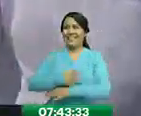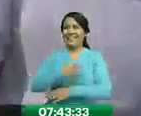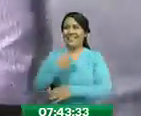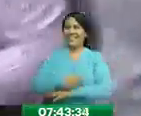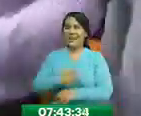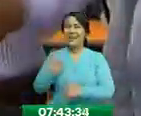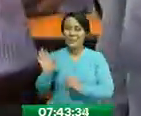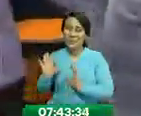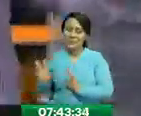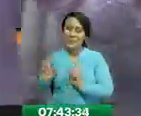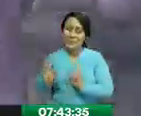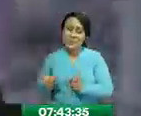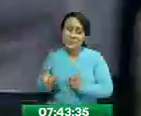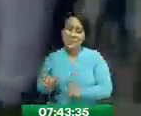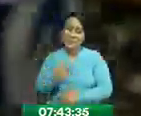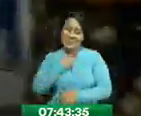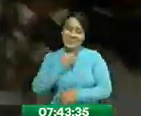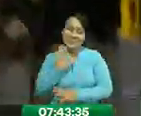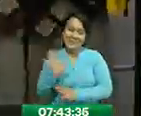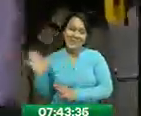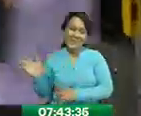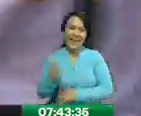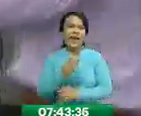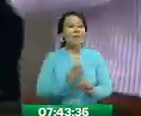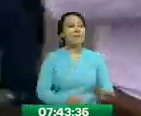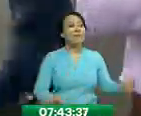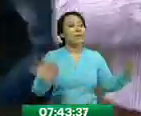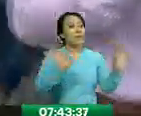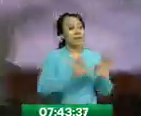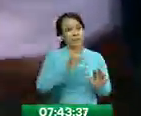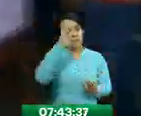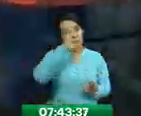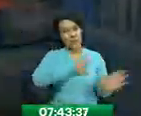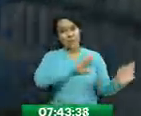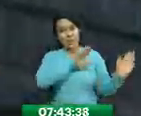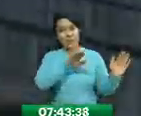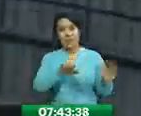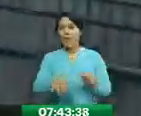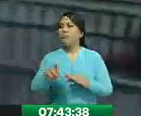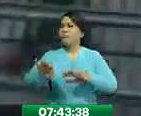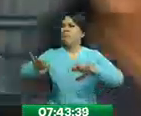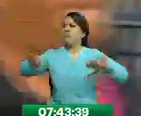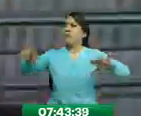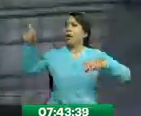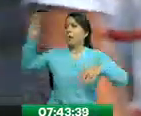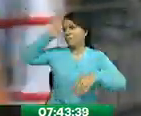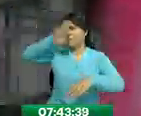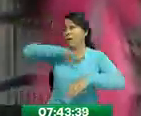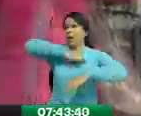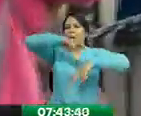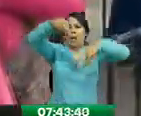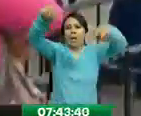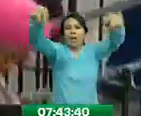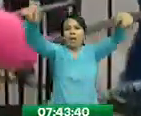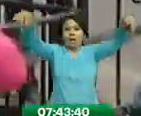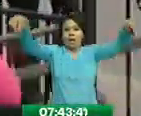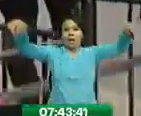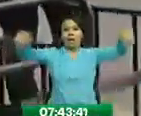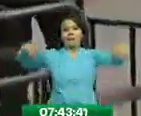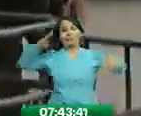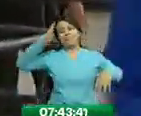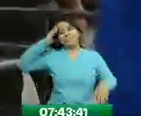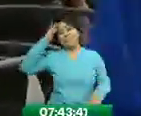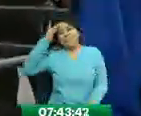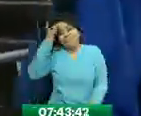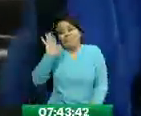aprovecho, aprovecho. Sí, sí. Sería importante que la policía esté en este lugar. Están aislados allá en la esquina. Bueno, ellos sabrán por qué están en este